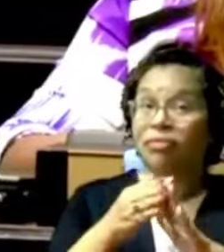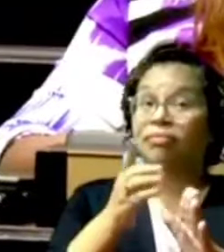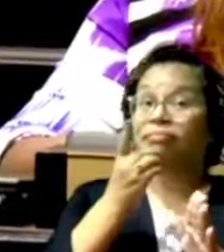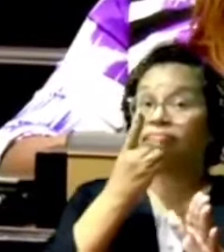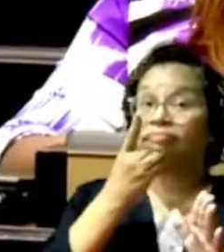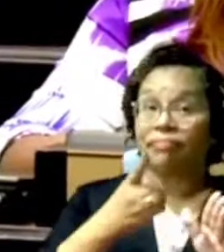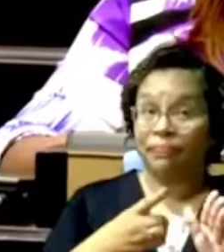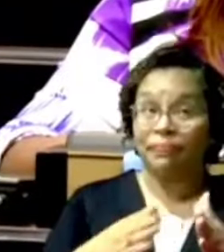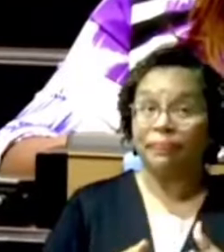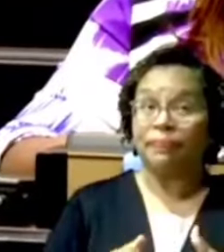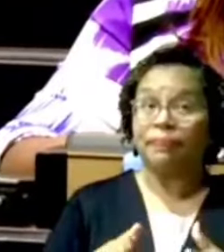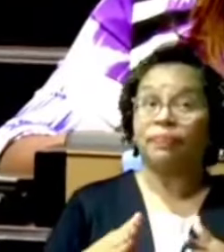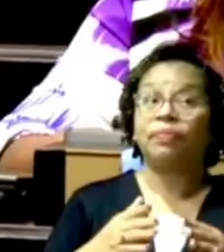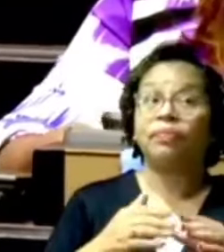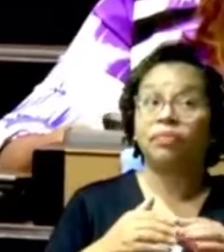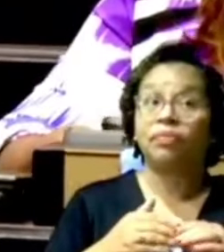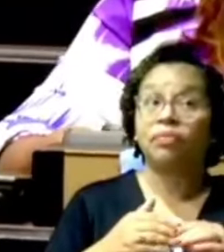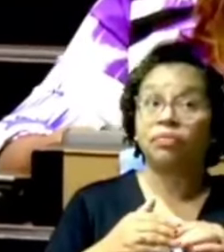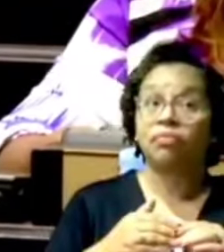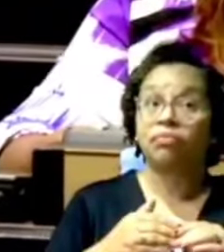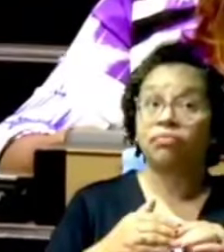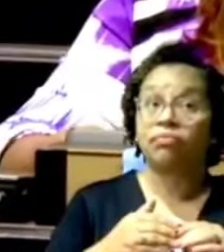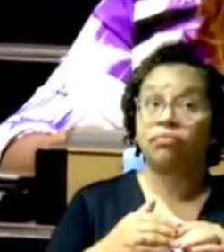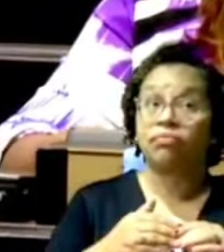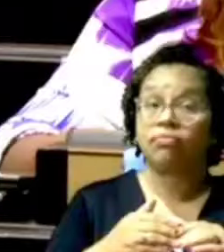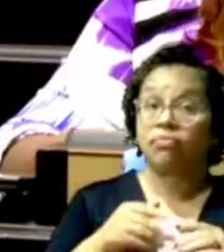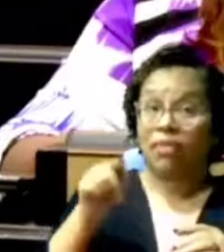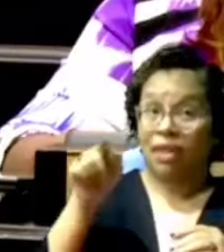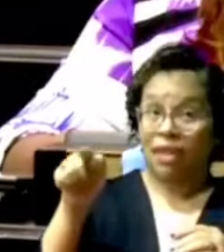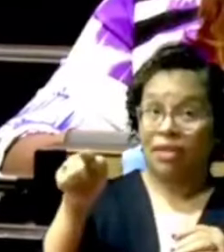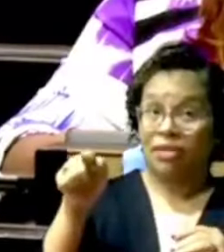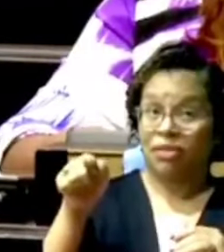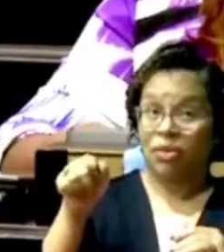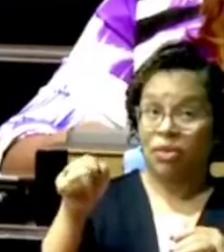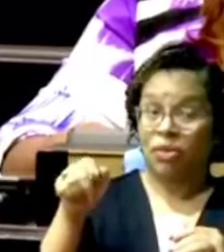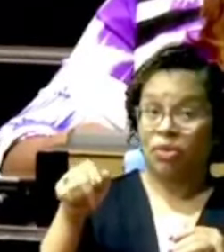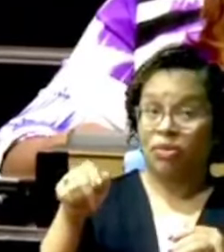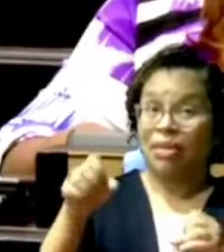mamotreto de Cámara de Cuentas que existe en la República